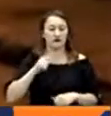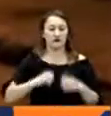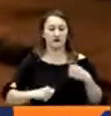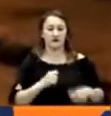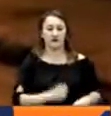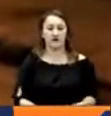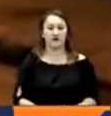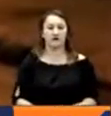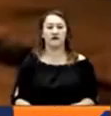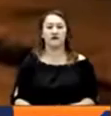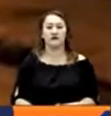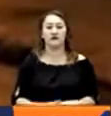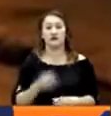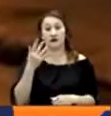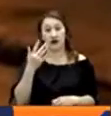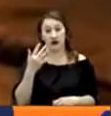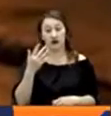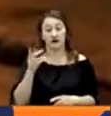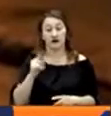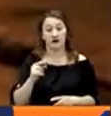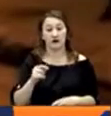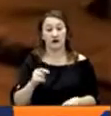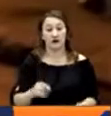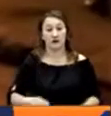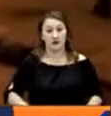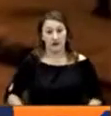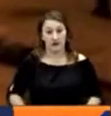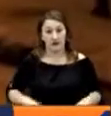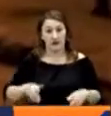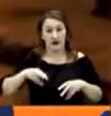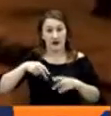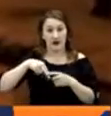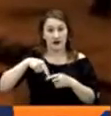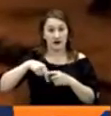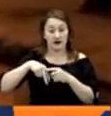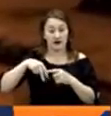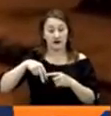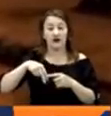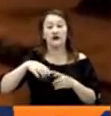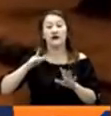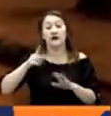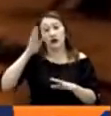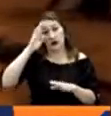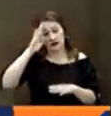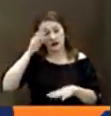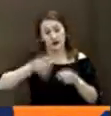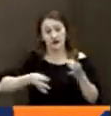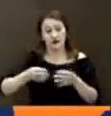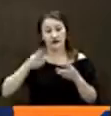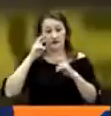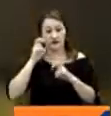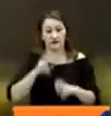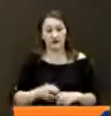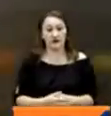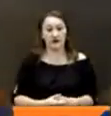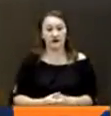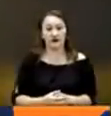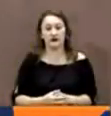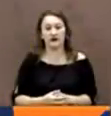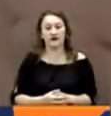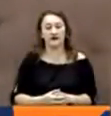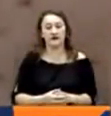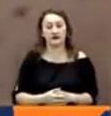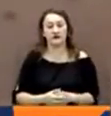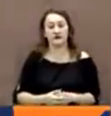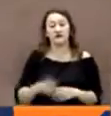leves en una mano y en una esquina en sus piernas. Aquí ya pues tenemos un grupo de policía judicial e investigación. Los investigadores